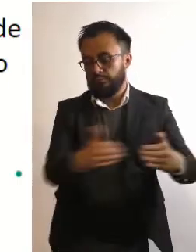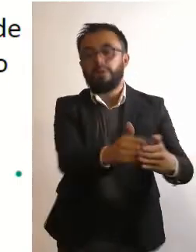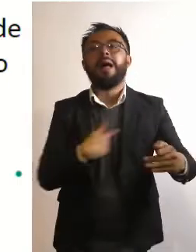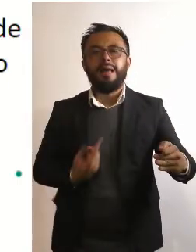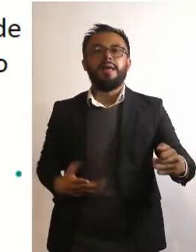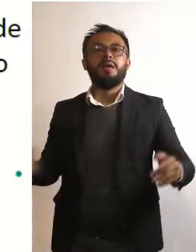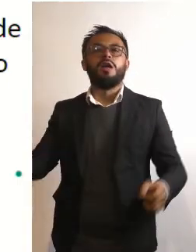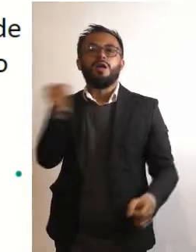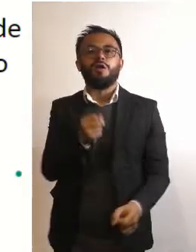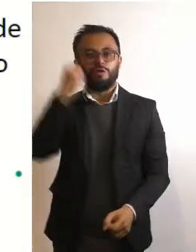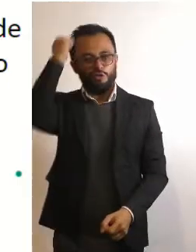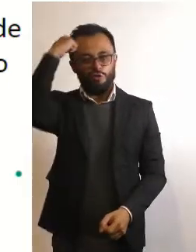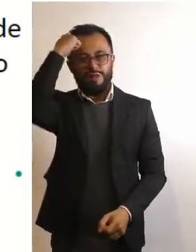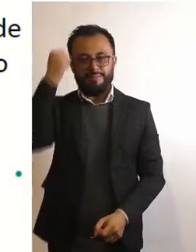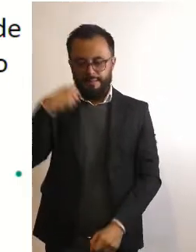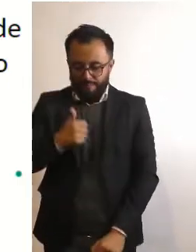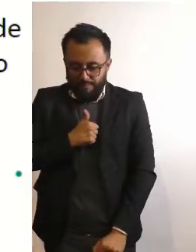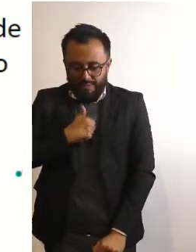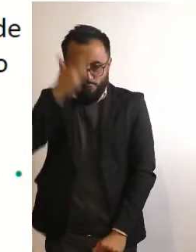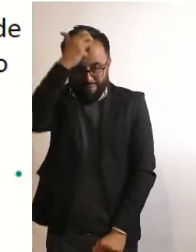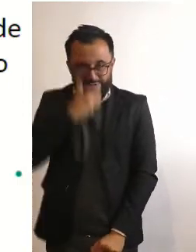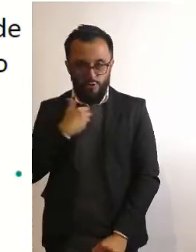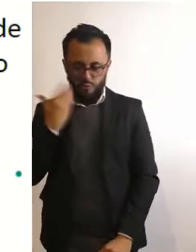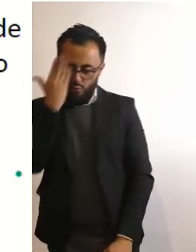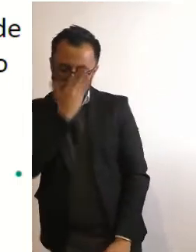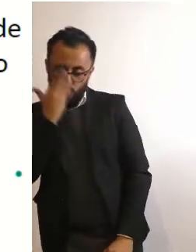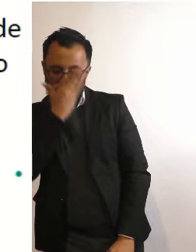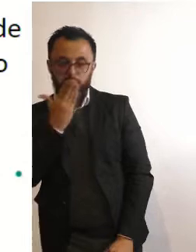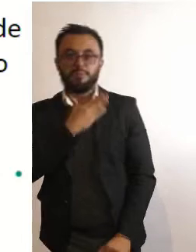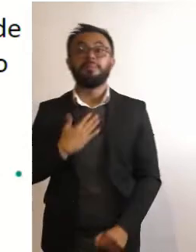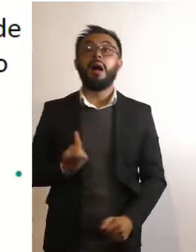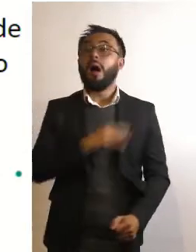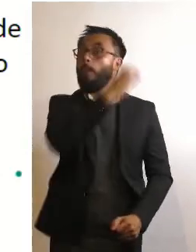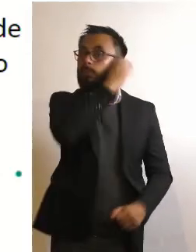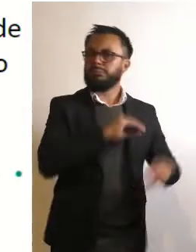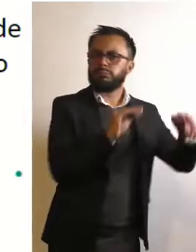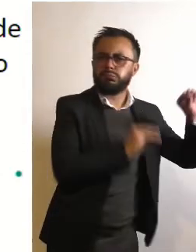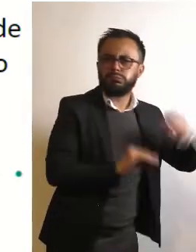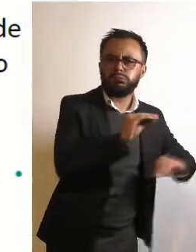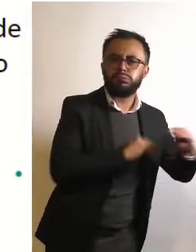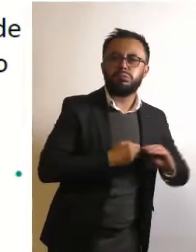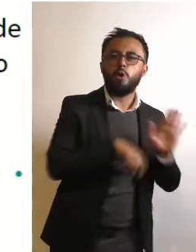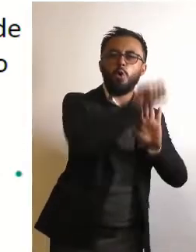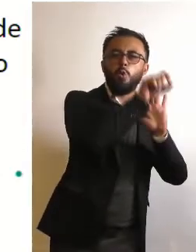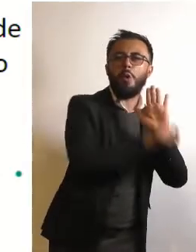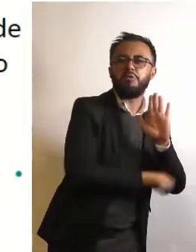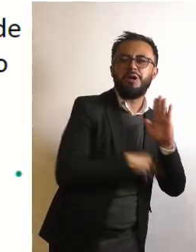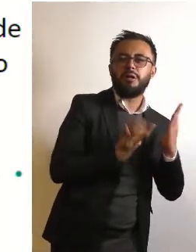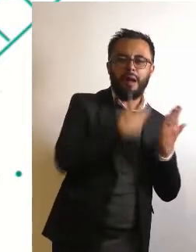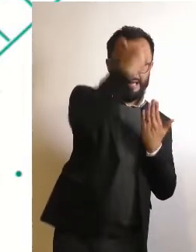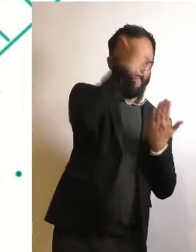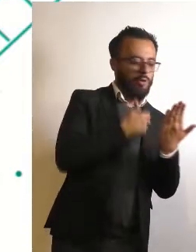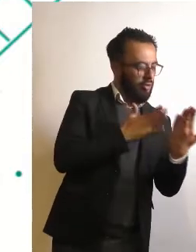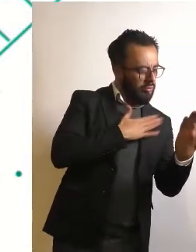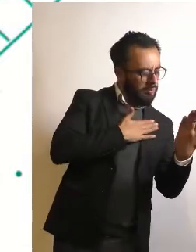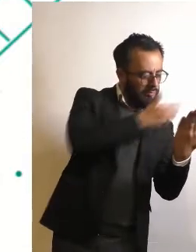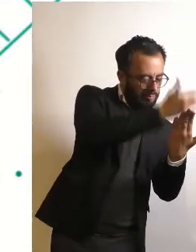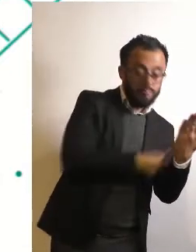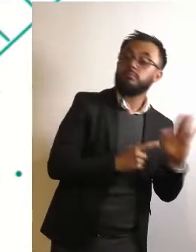y se encuentra en diseño un cuestionario de evaluación para coordinadores de área y directores de programa. Siguiente.